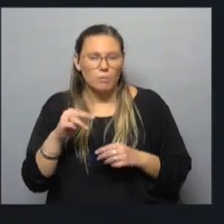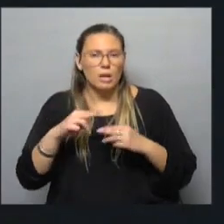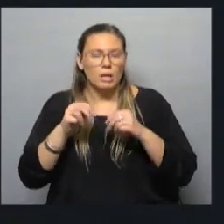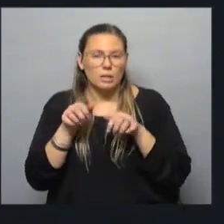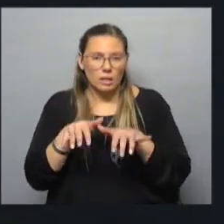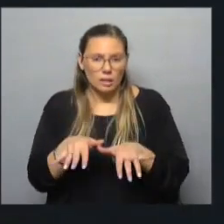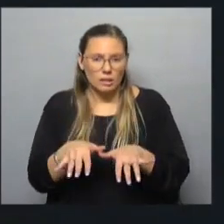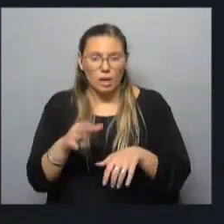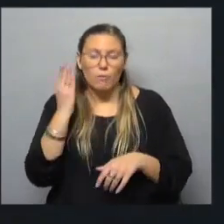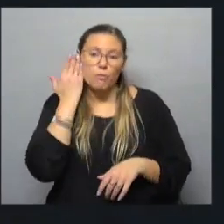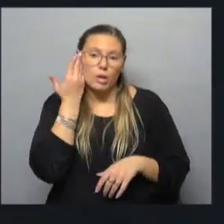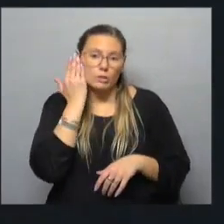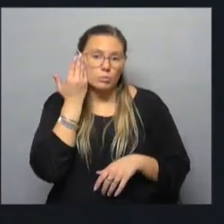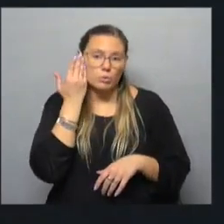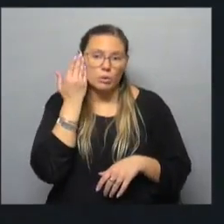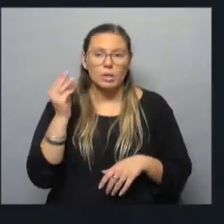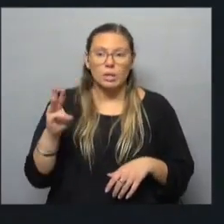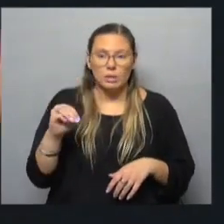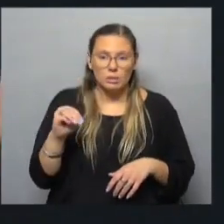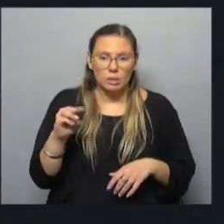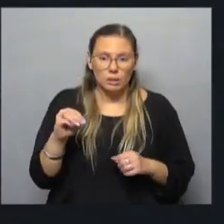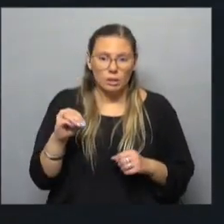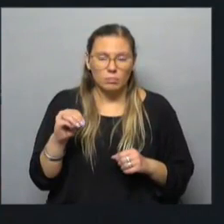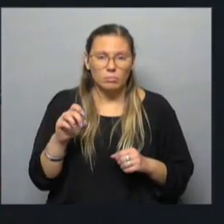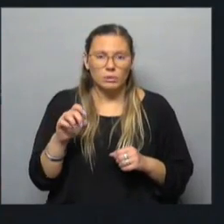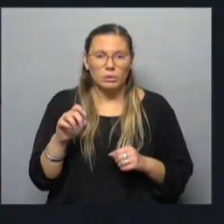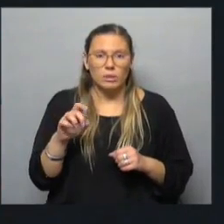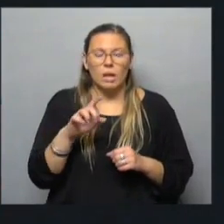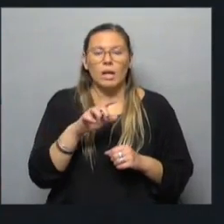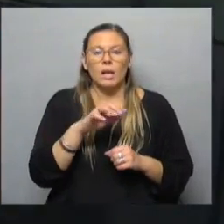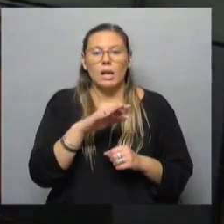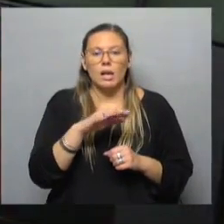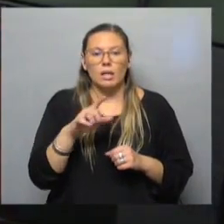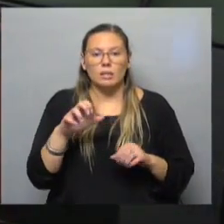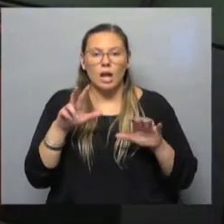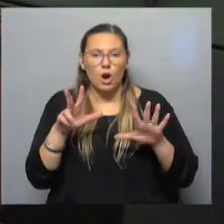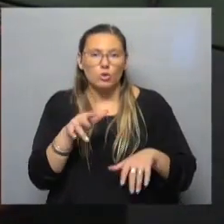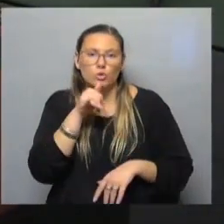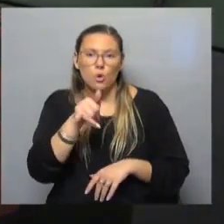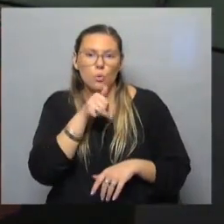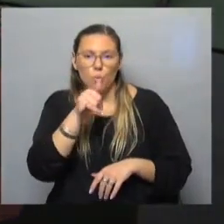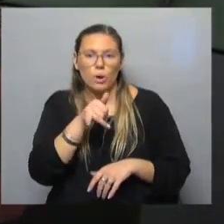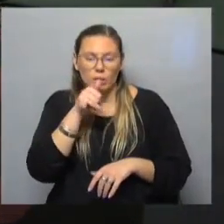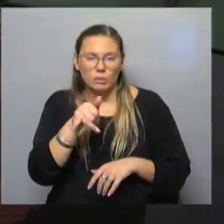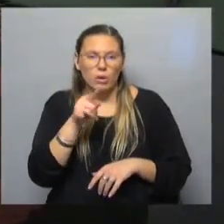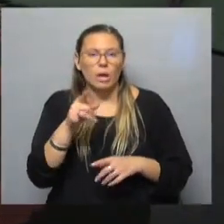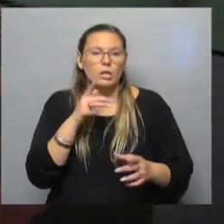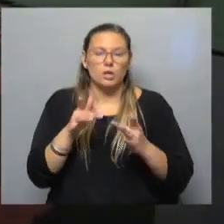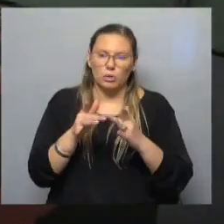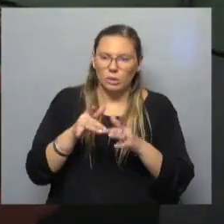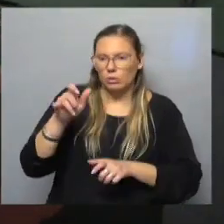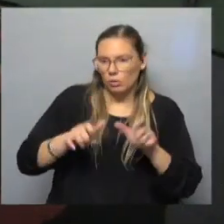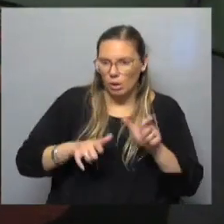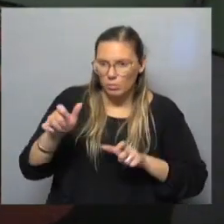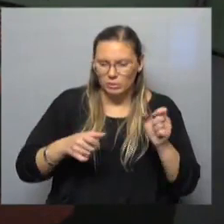son, tanto Facebook como el Instagram, son con letra 8 cuentos. Y ahí nos comunicamos con el público, nos llegan un